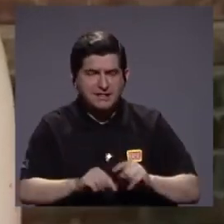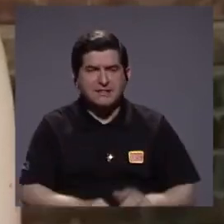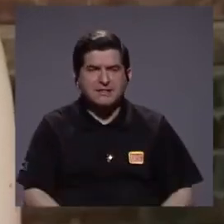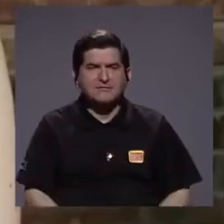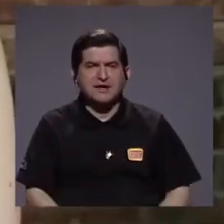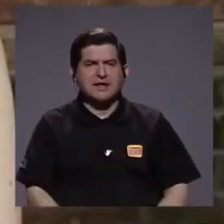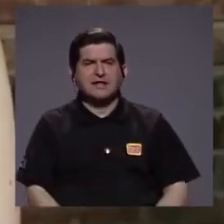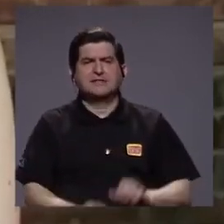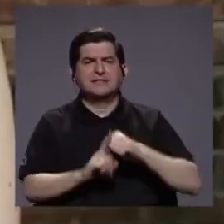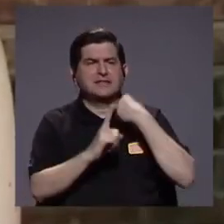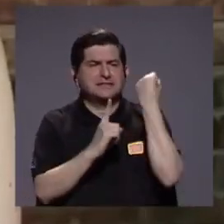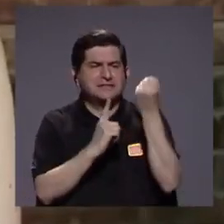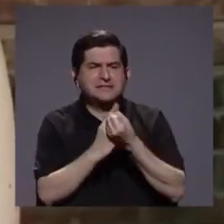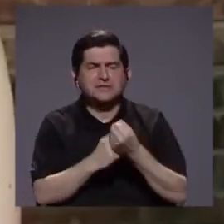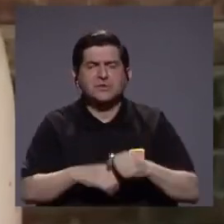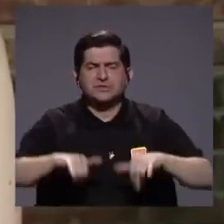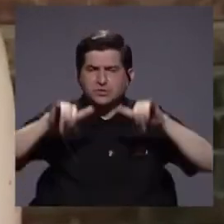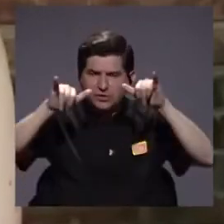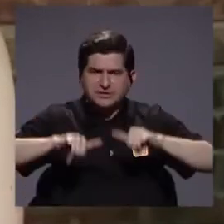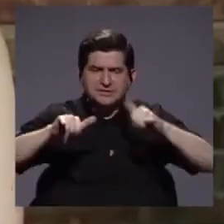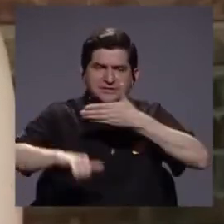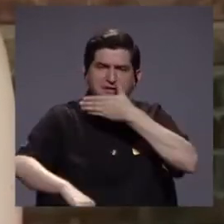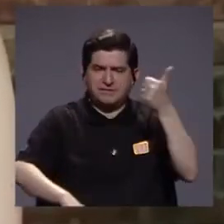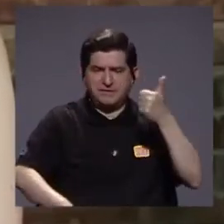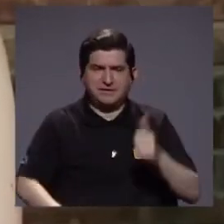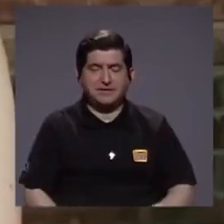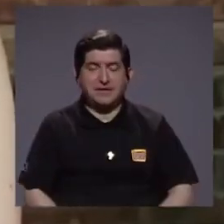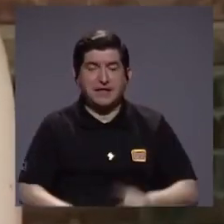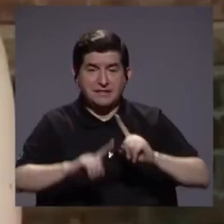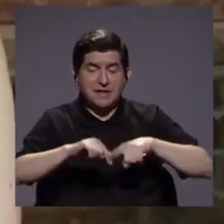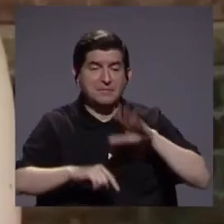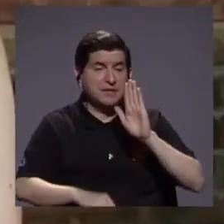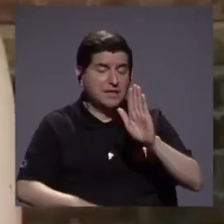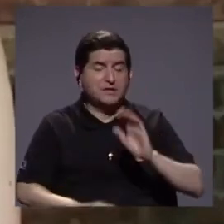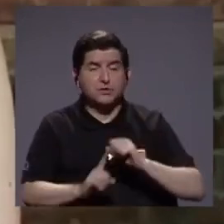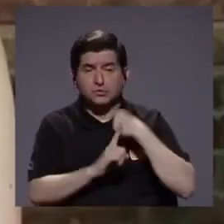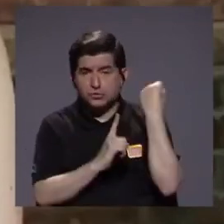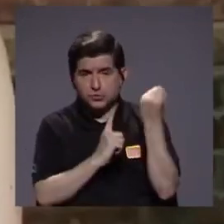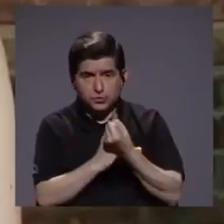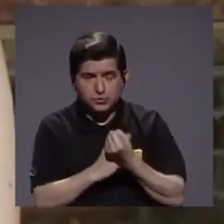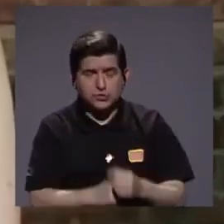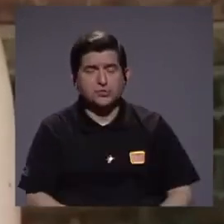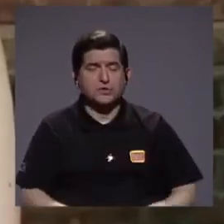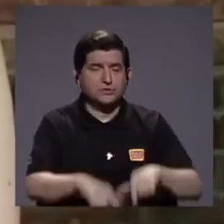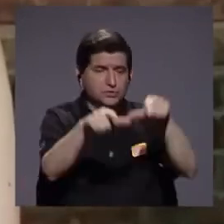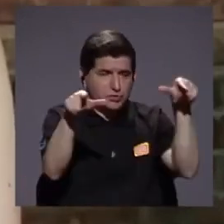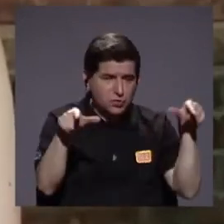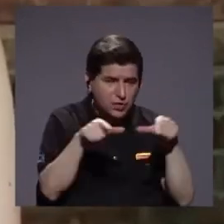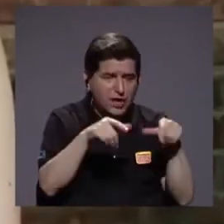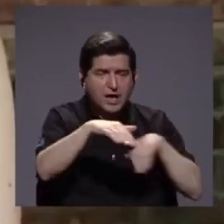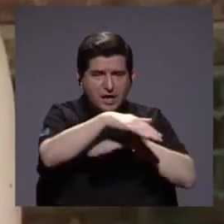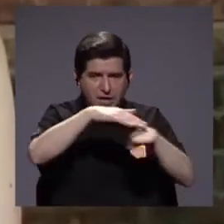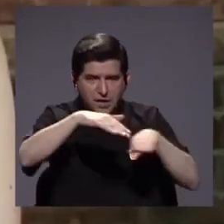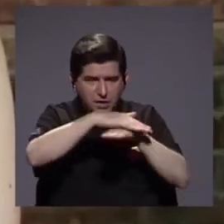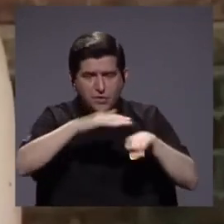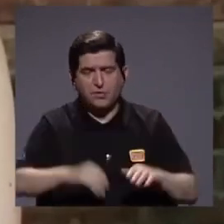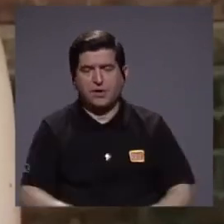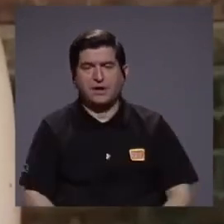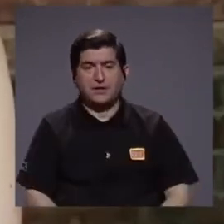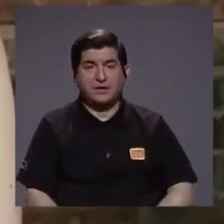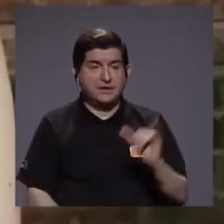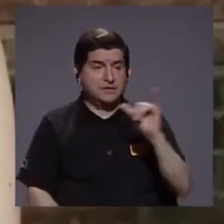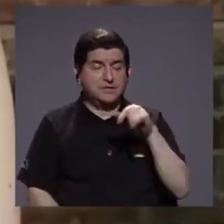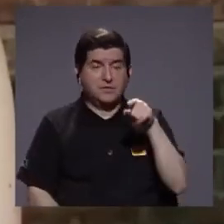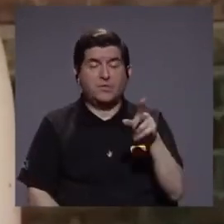que tengan una condición de estabilidad según las necesidades que tiene cada uno de los recintos y las sedes que son